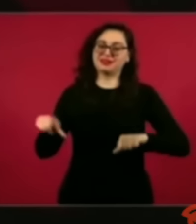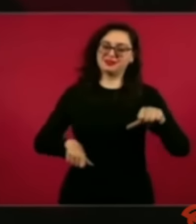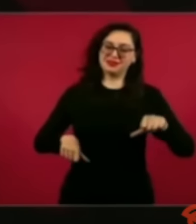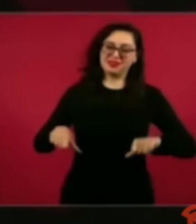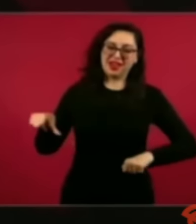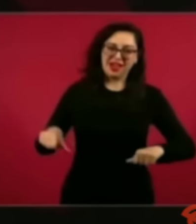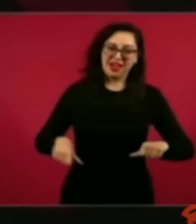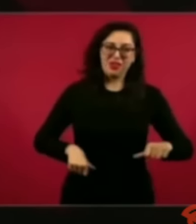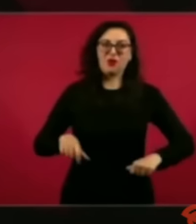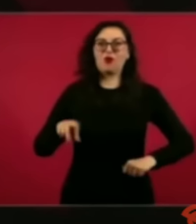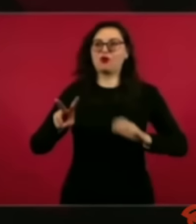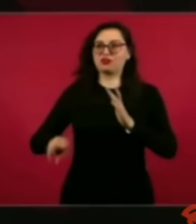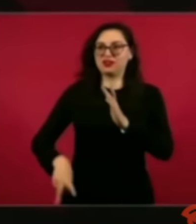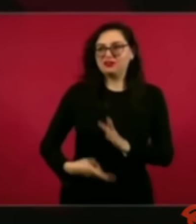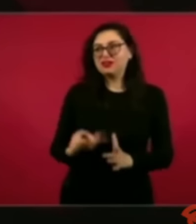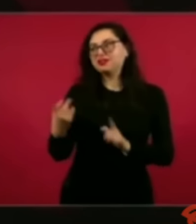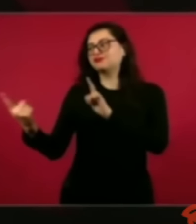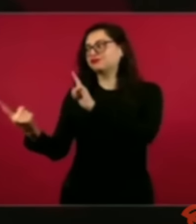permanente